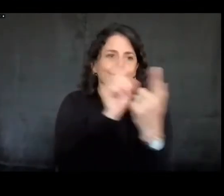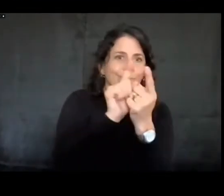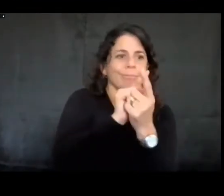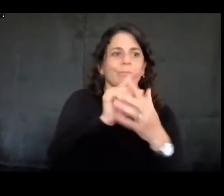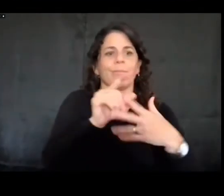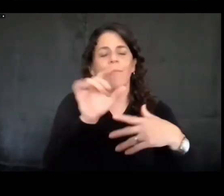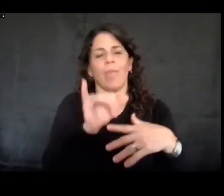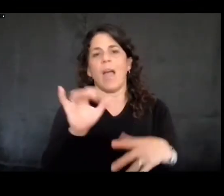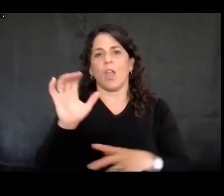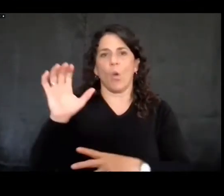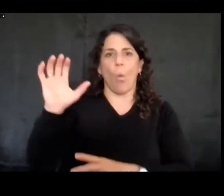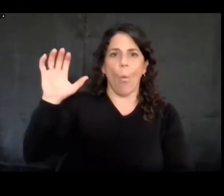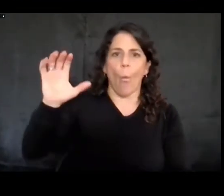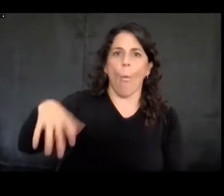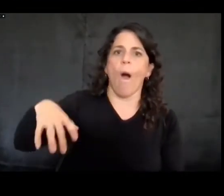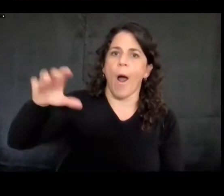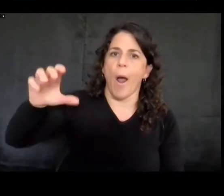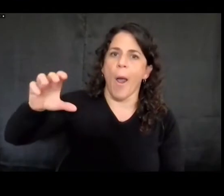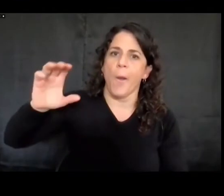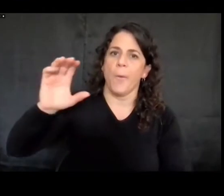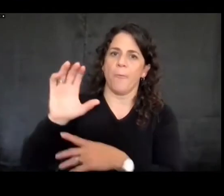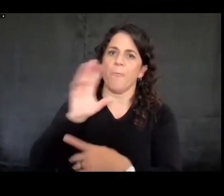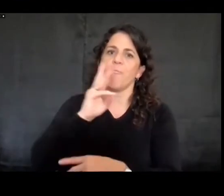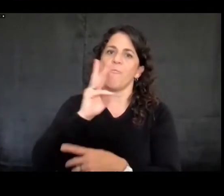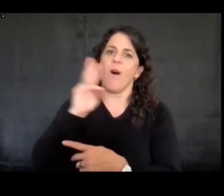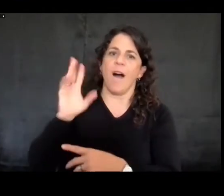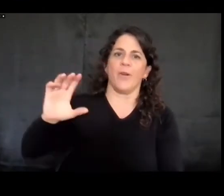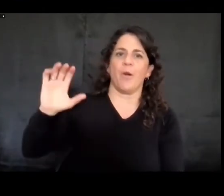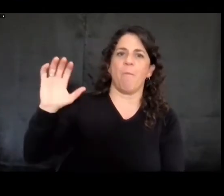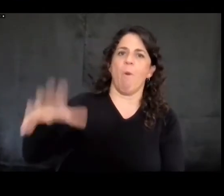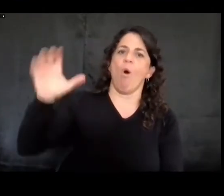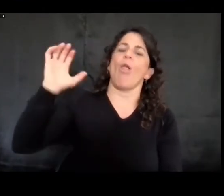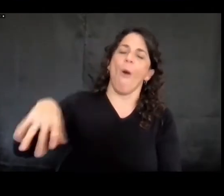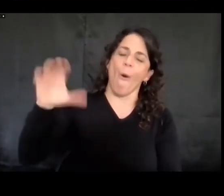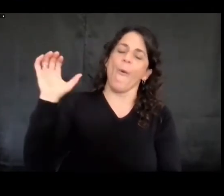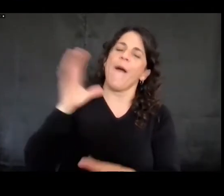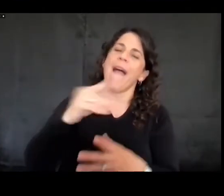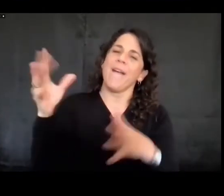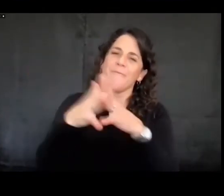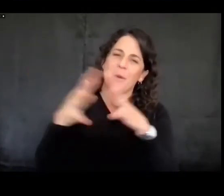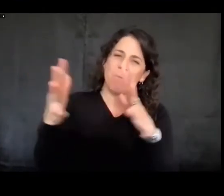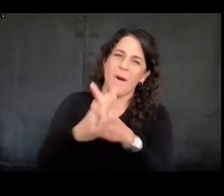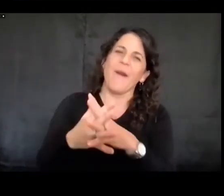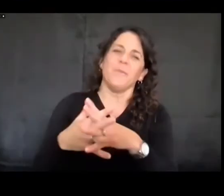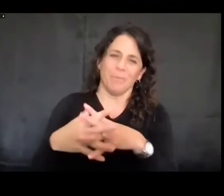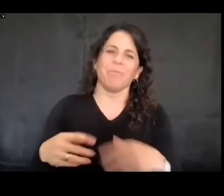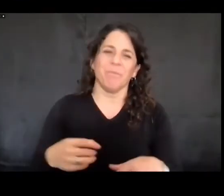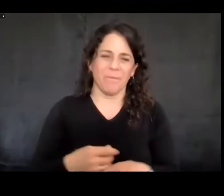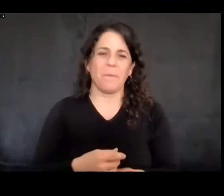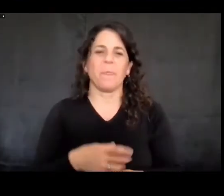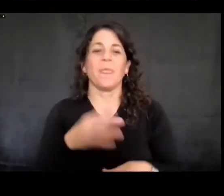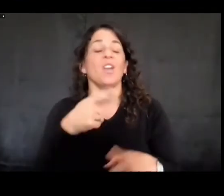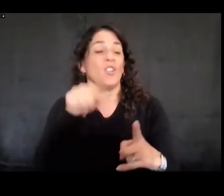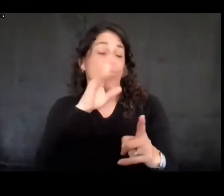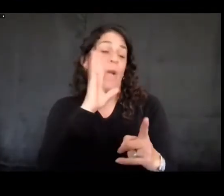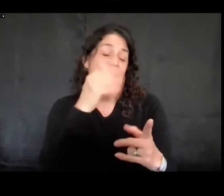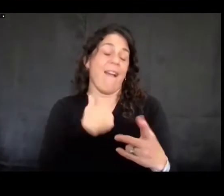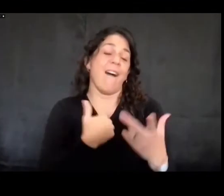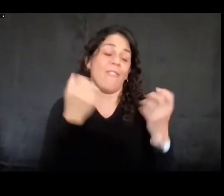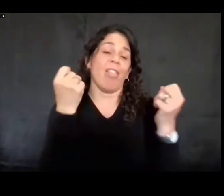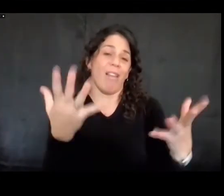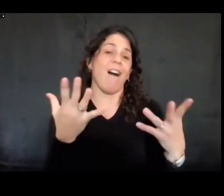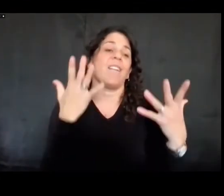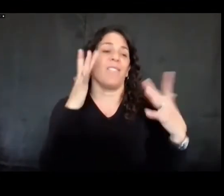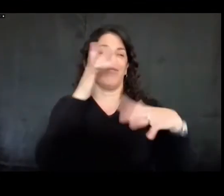alto contacto como fútbol y waterpolo y los partidos están llevando a cabo hay